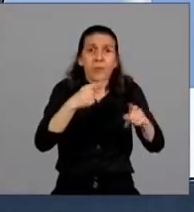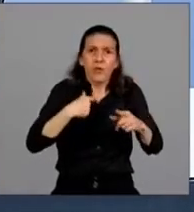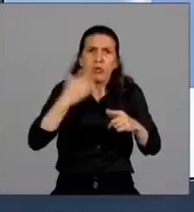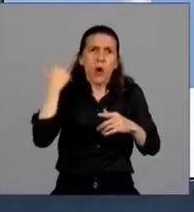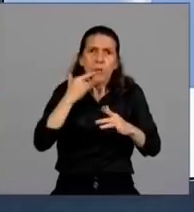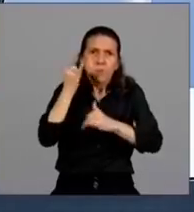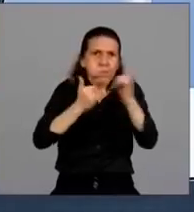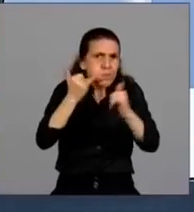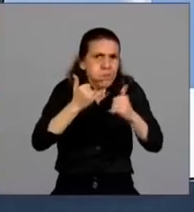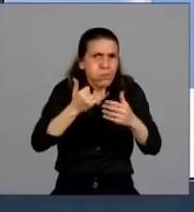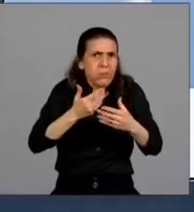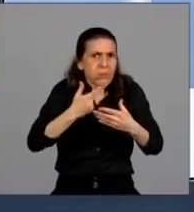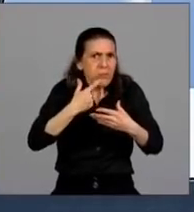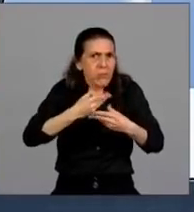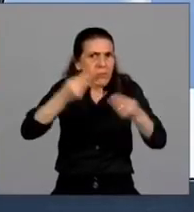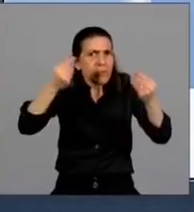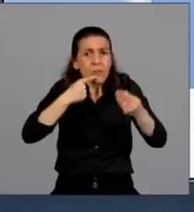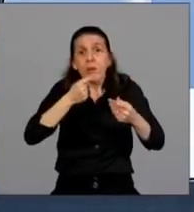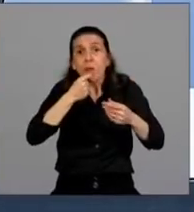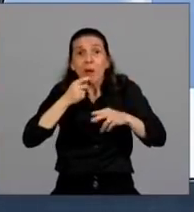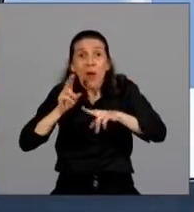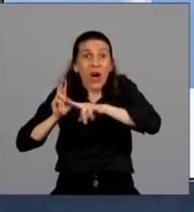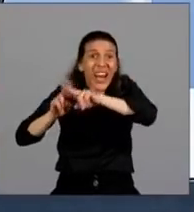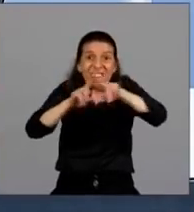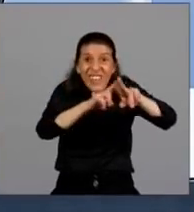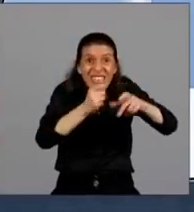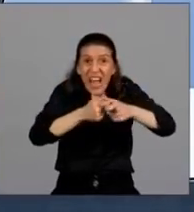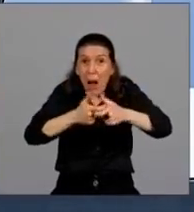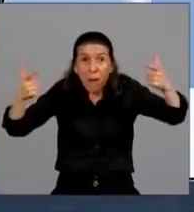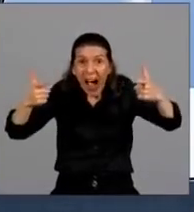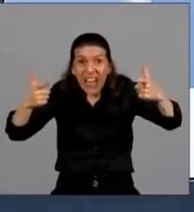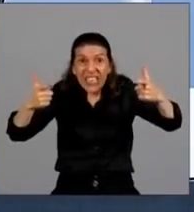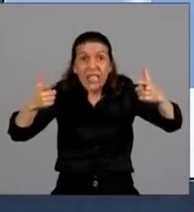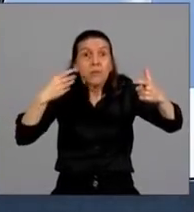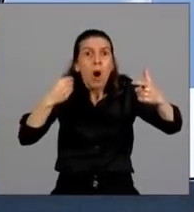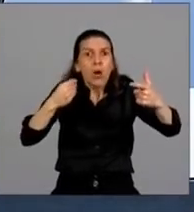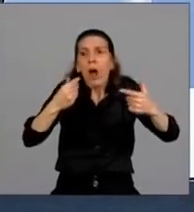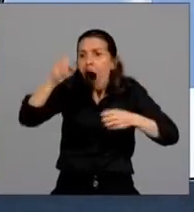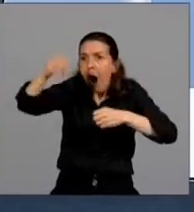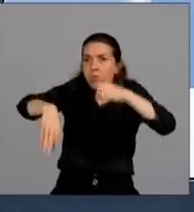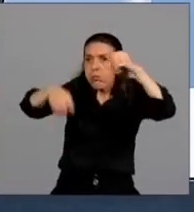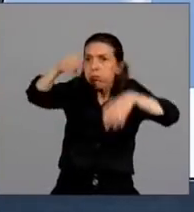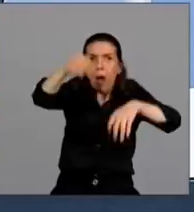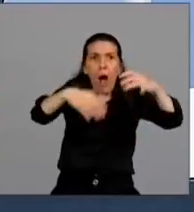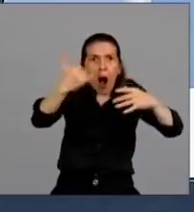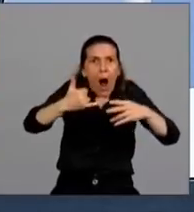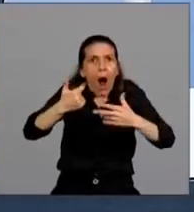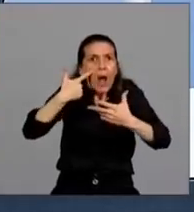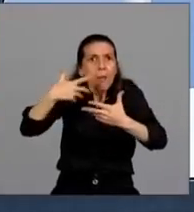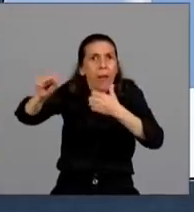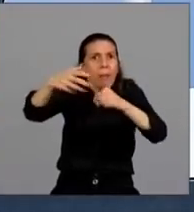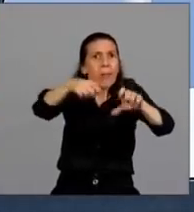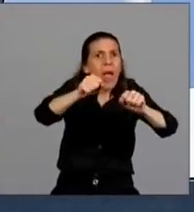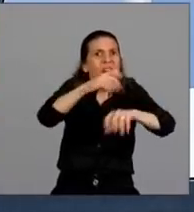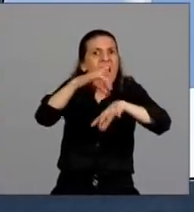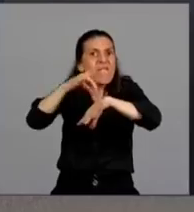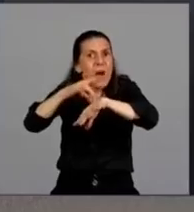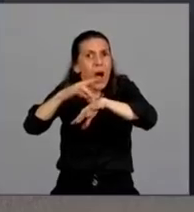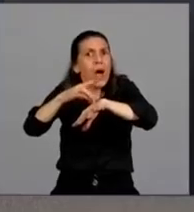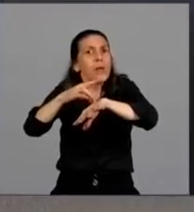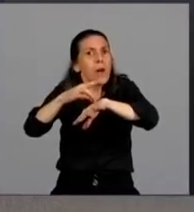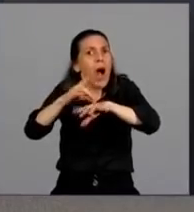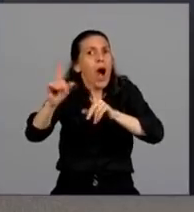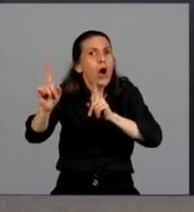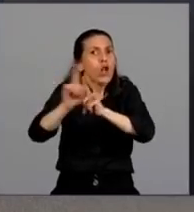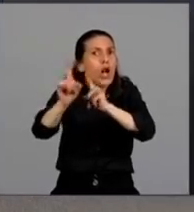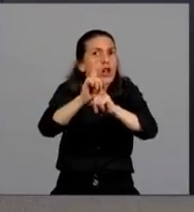veces, cuando aparecen más casos, se testea más, porque la presencia de casos obliga por proximidad a testear ante cualquier síntoma. Y eso